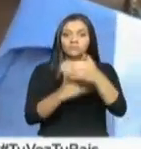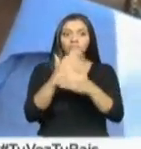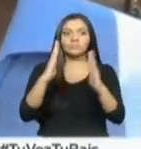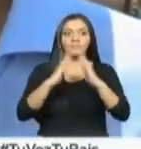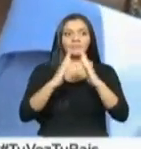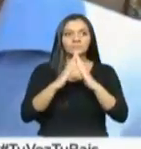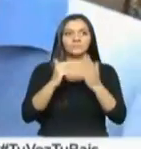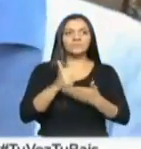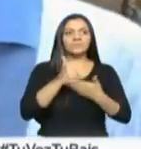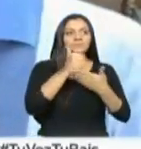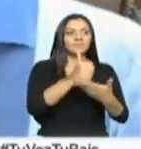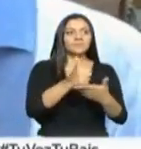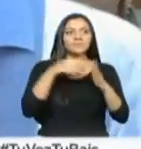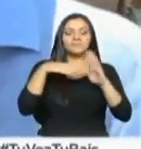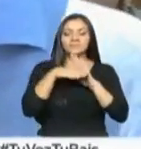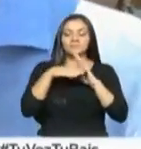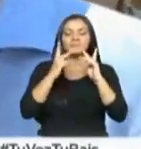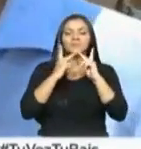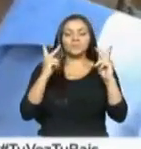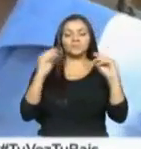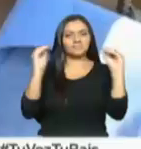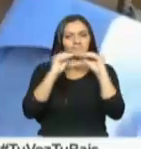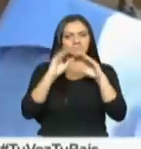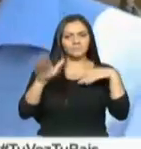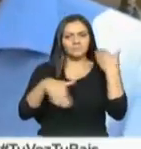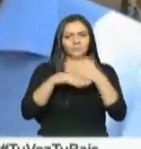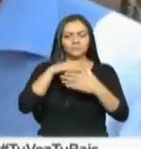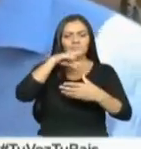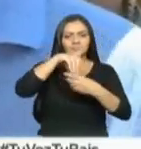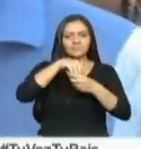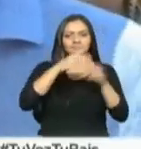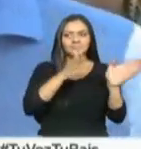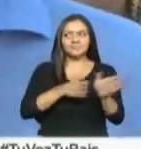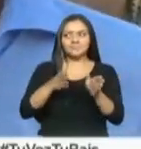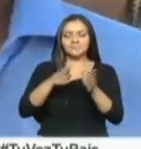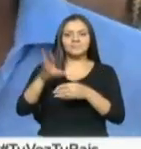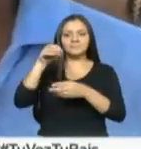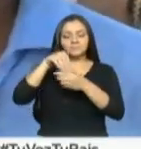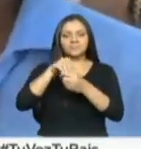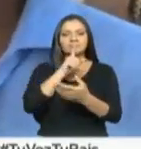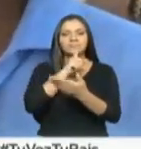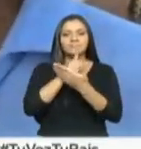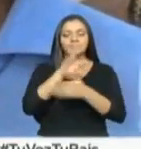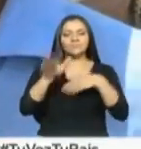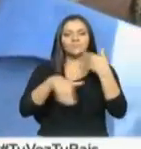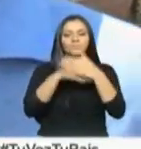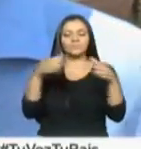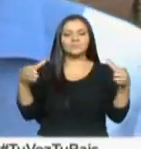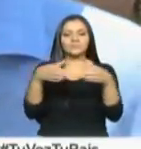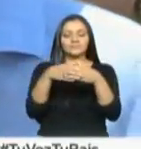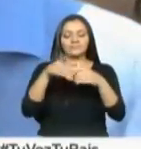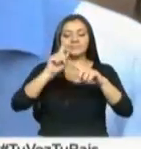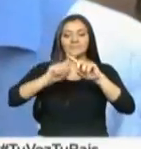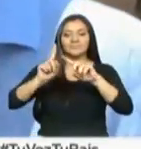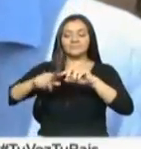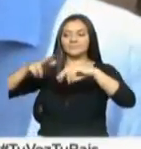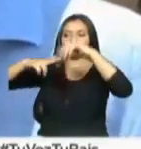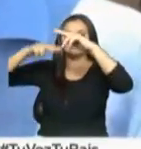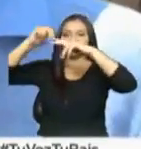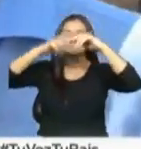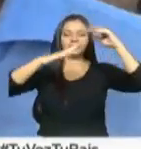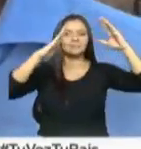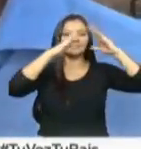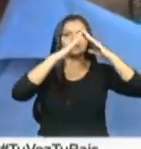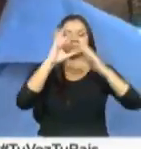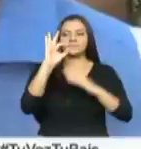que con el apoyo de la banca pública, muy estructuradamente, muy planificadamente, puede hacer realidad tremendo proyecto inmobiliario en medio del